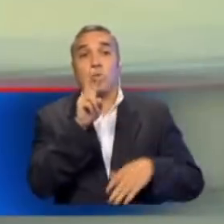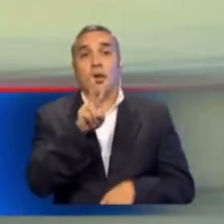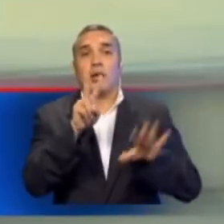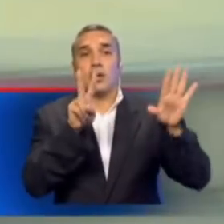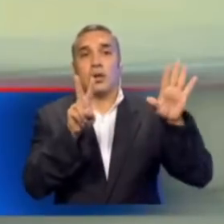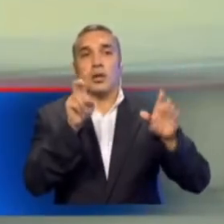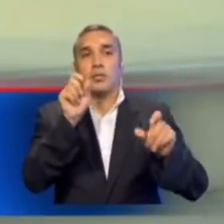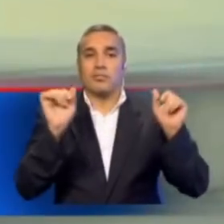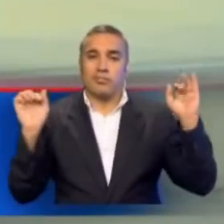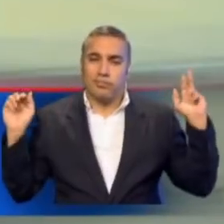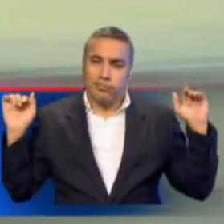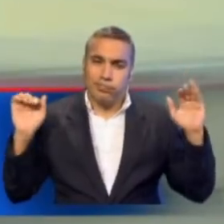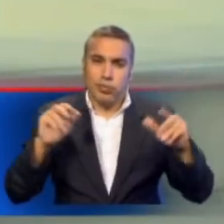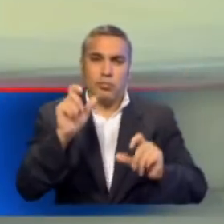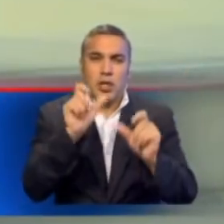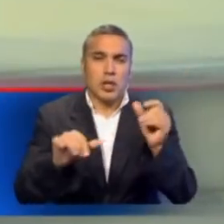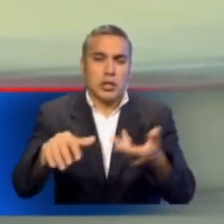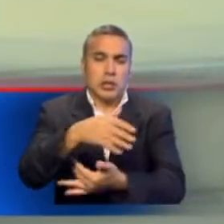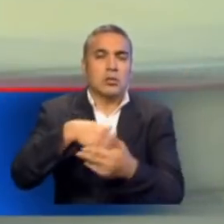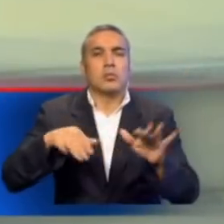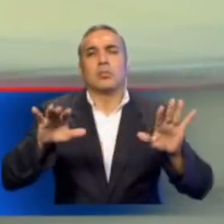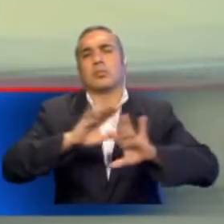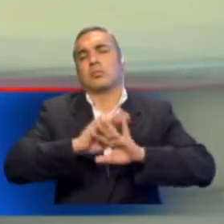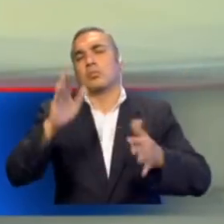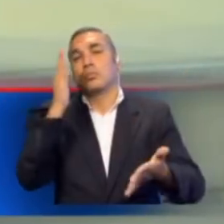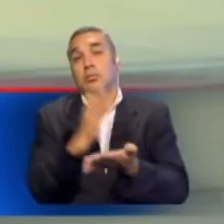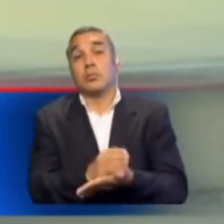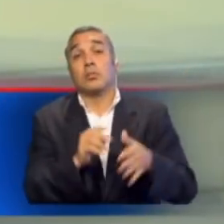198.927 aglomeraciones, esto no puede continuar,